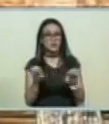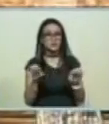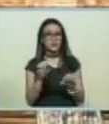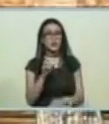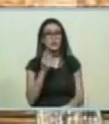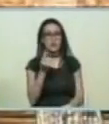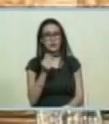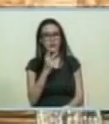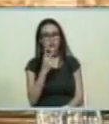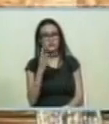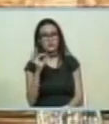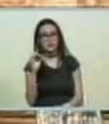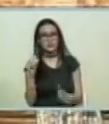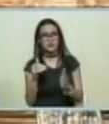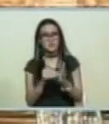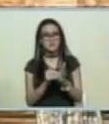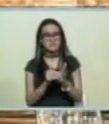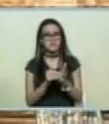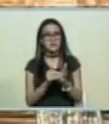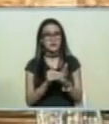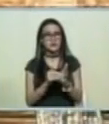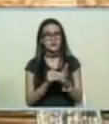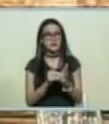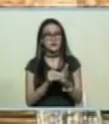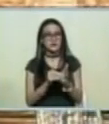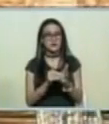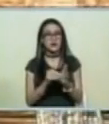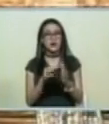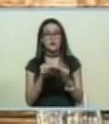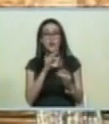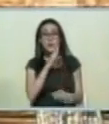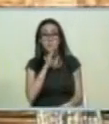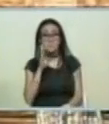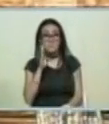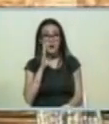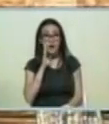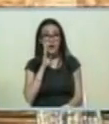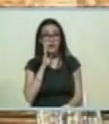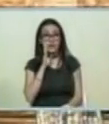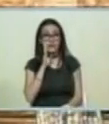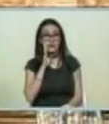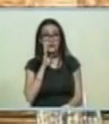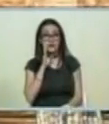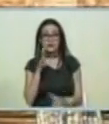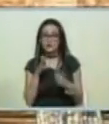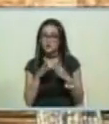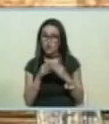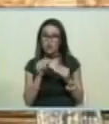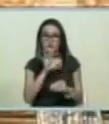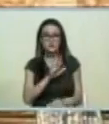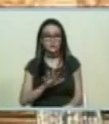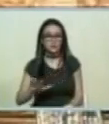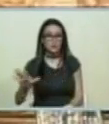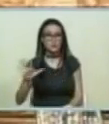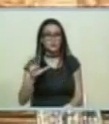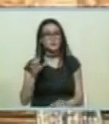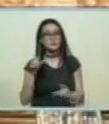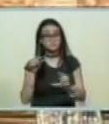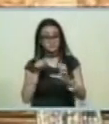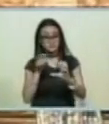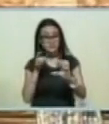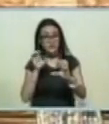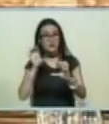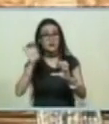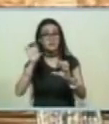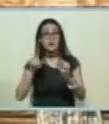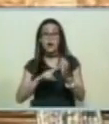de 250 mil bolívares a las jefas de hogar, a través del carnet de la patria, para